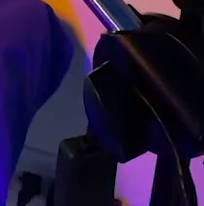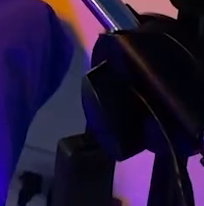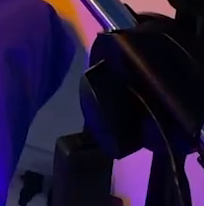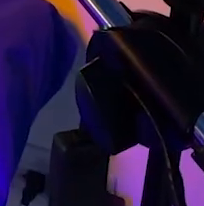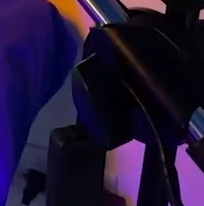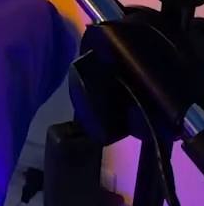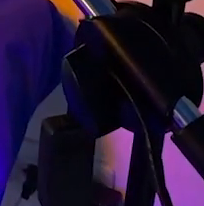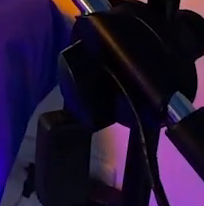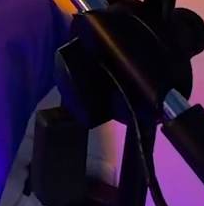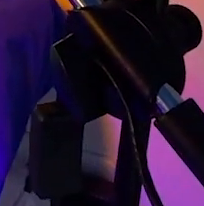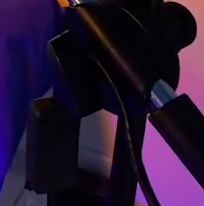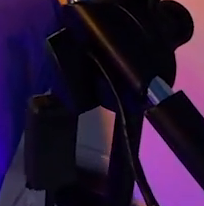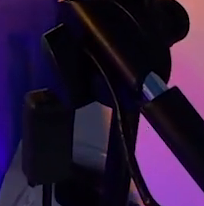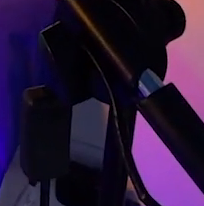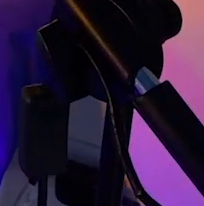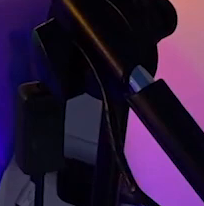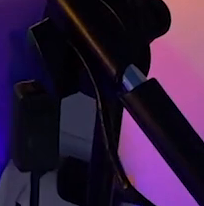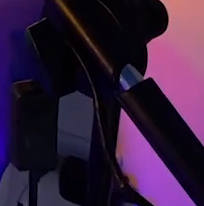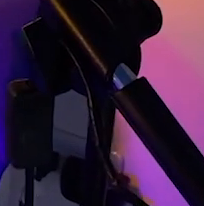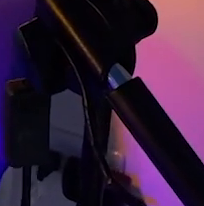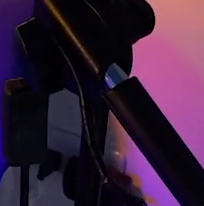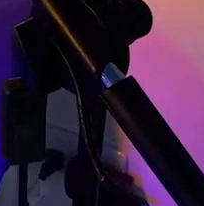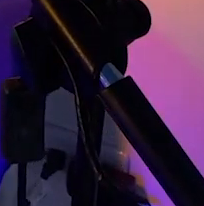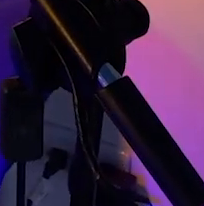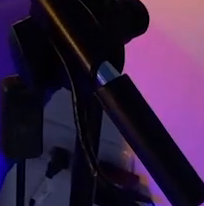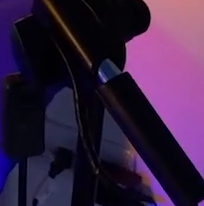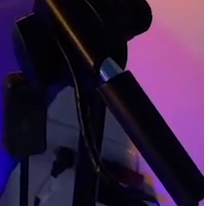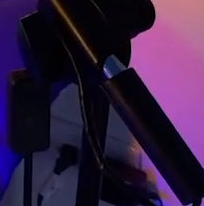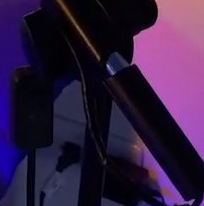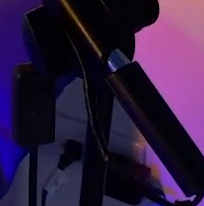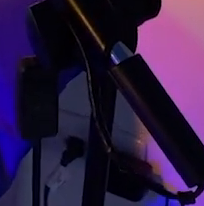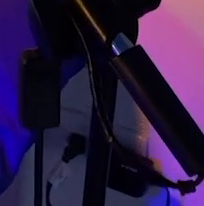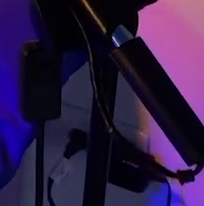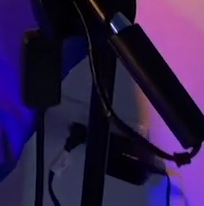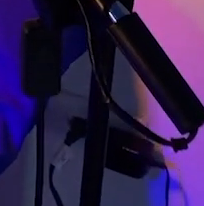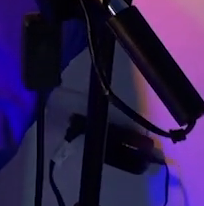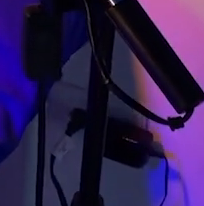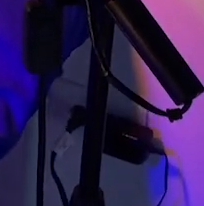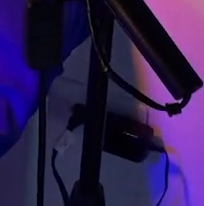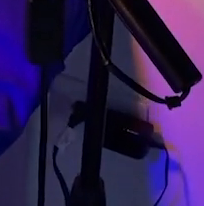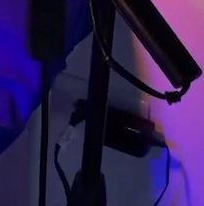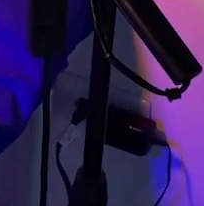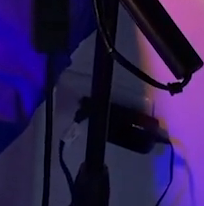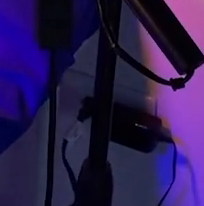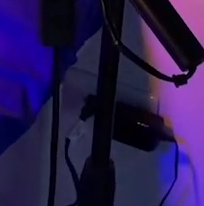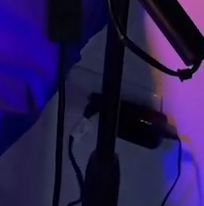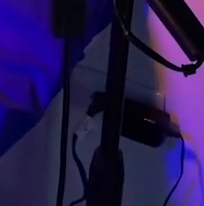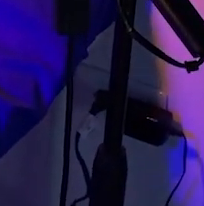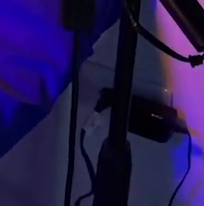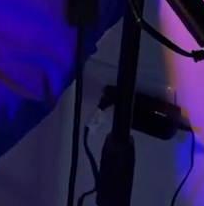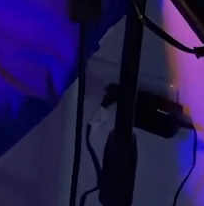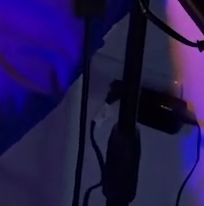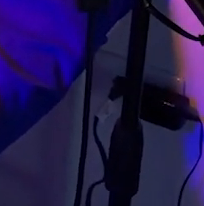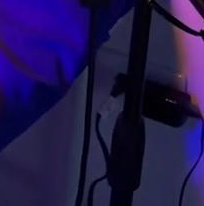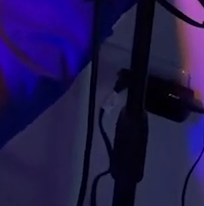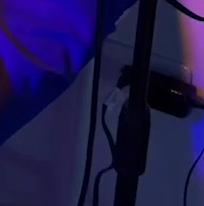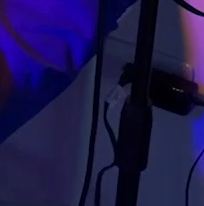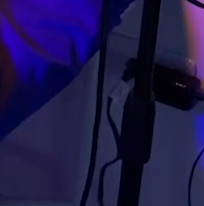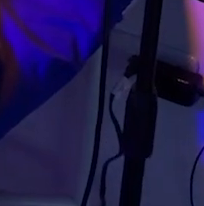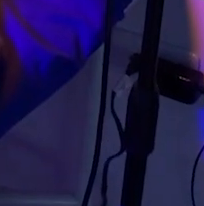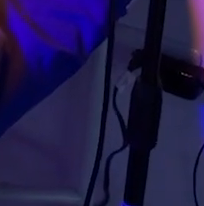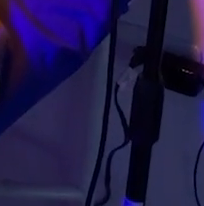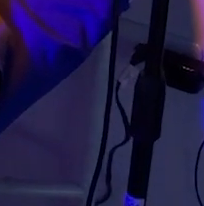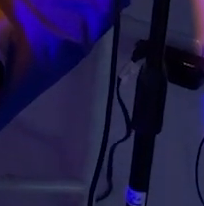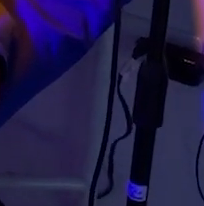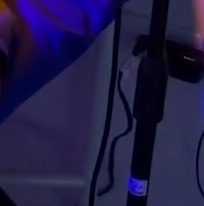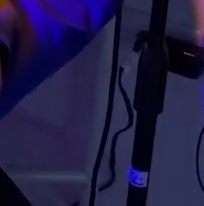amarillo. Por eso, cuando colocamos toda la gama de los colores, que se utiliza también en un proceso de limpieza de aura o armonización de